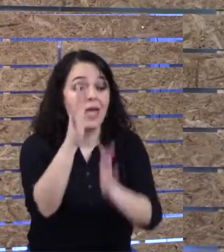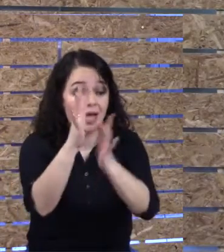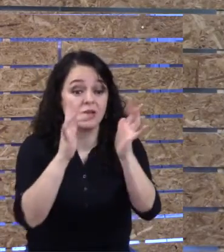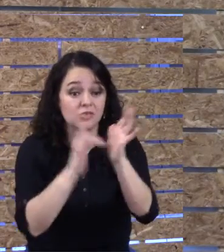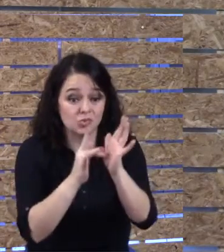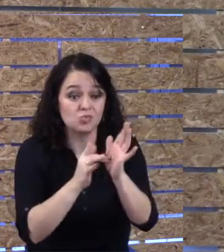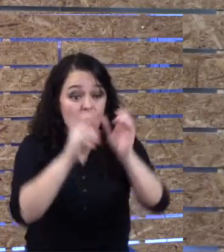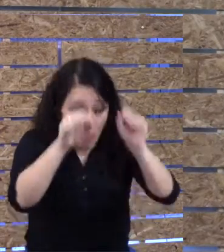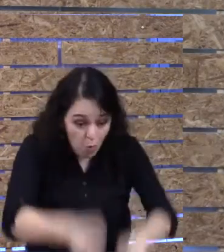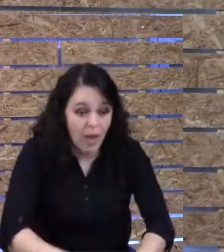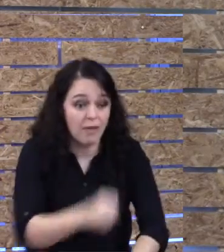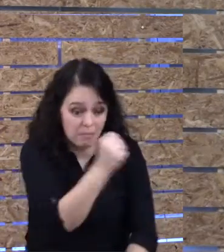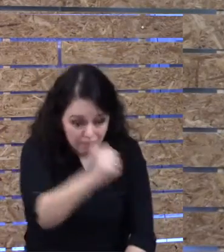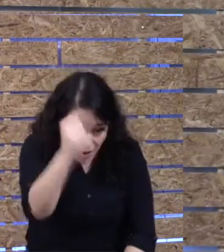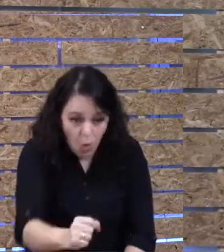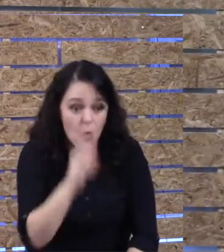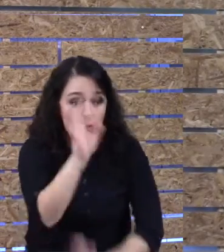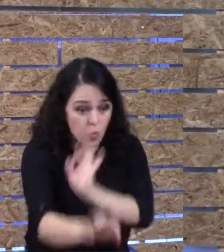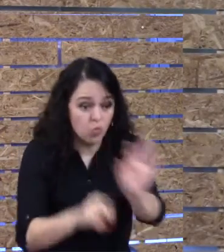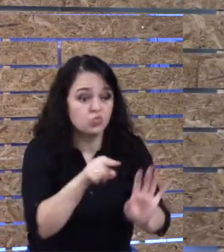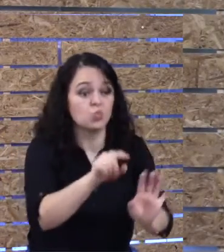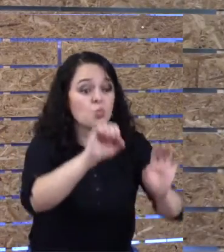ser tu pastor, sí.